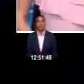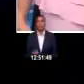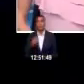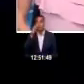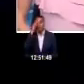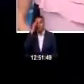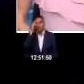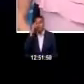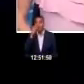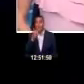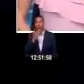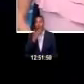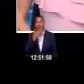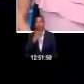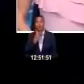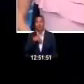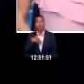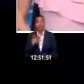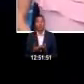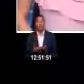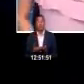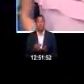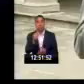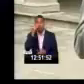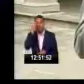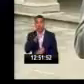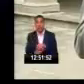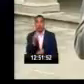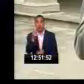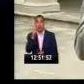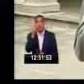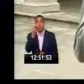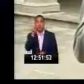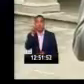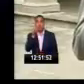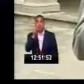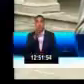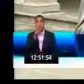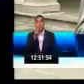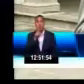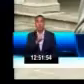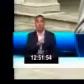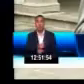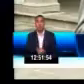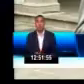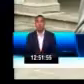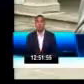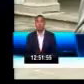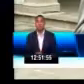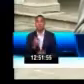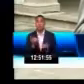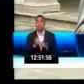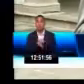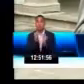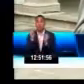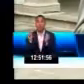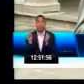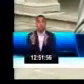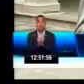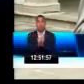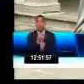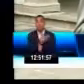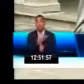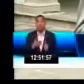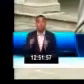Hola, Saskia, amigos televidentes, ¿cómo están? Muy buenas tardes, 12 del mediodía con 51 minutos. Sí, esta mañana acompañamos